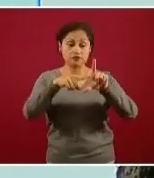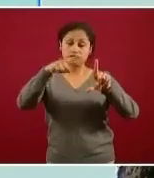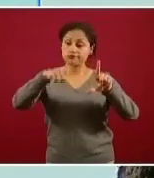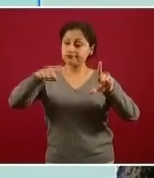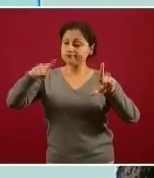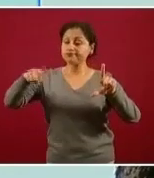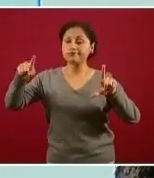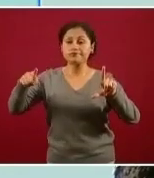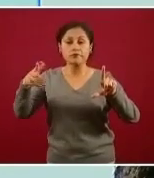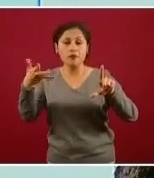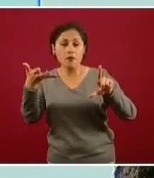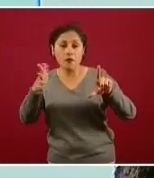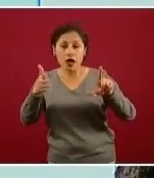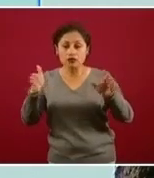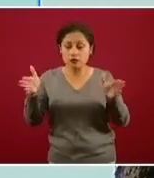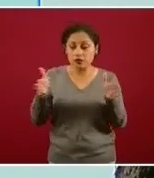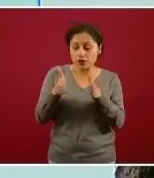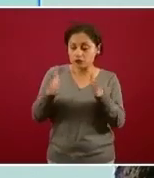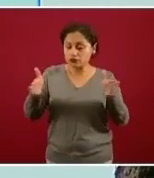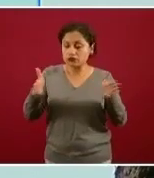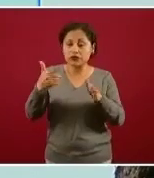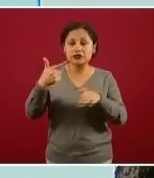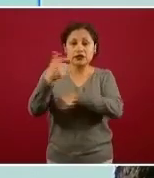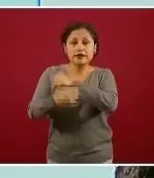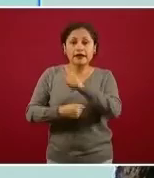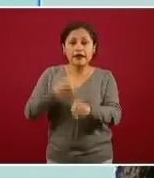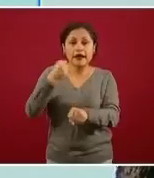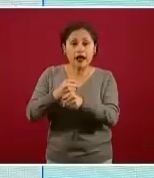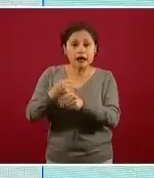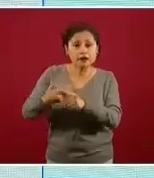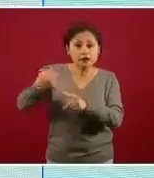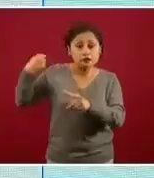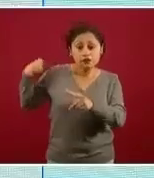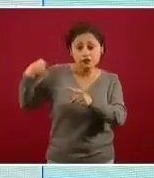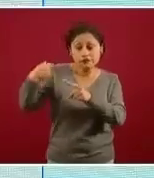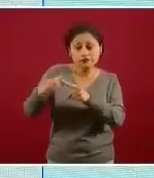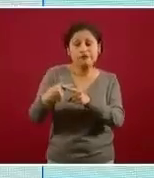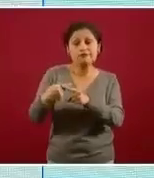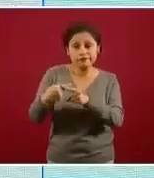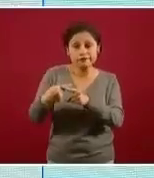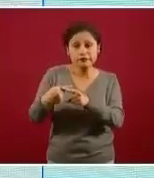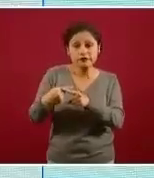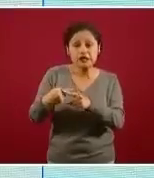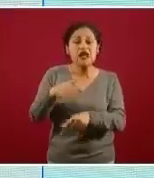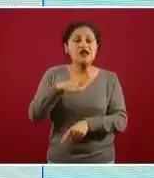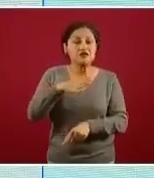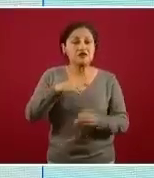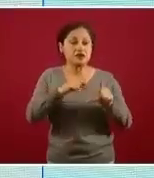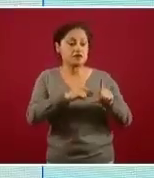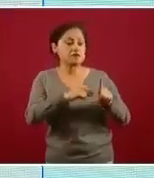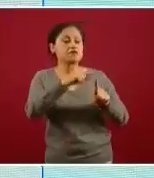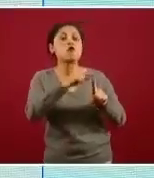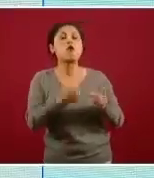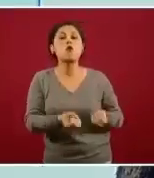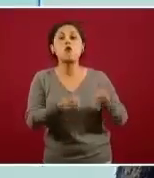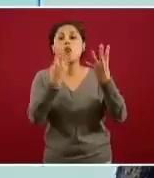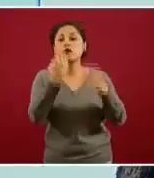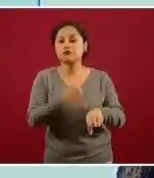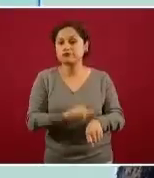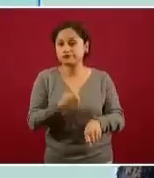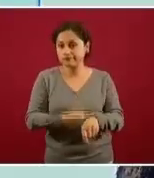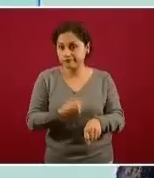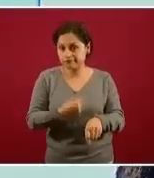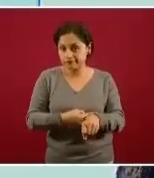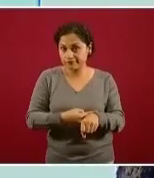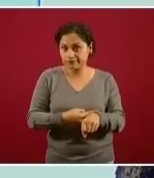1/4 parte de los 7 años existentes ha tenido esta cantidad de neumonías, bronconeumonías.